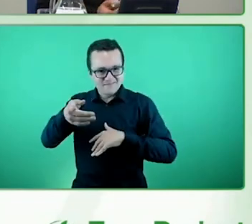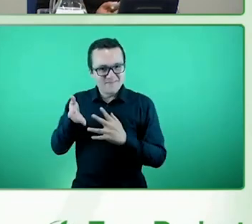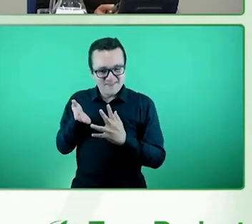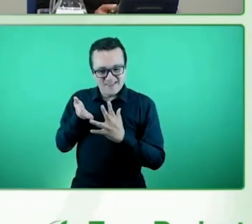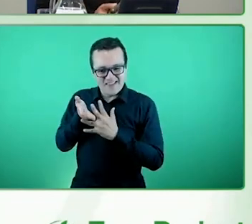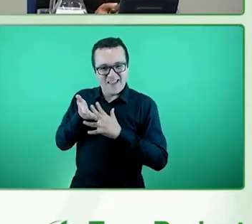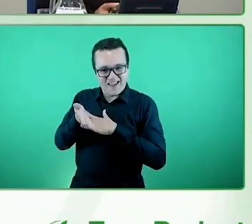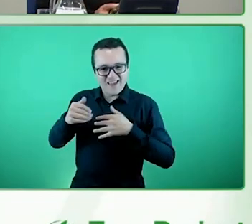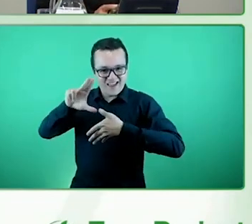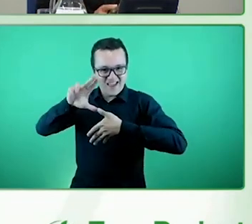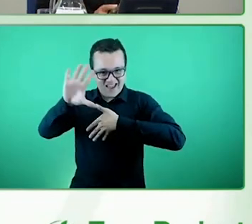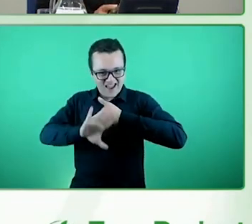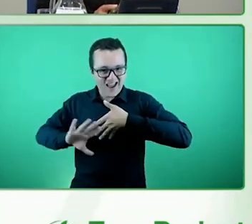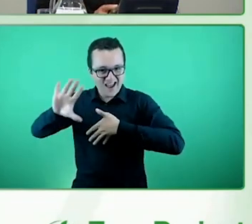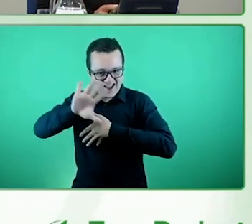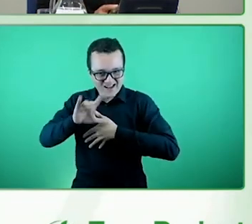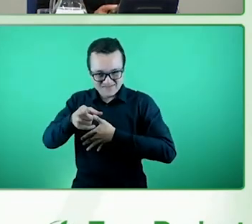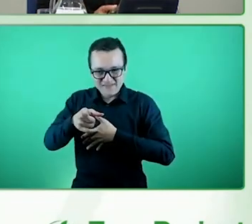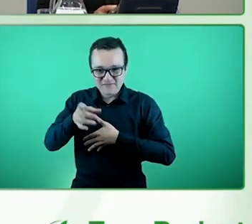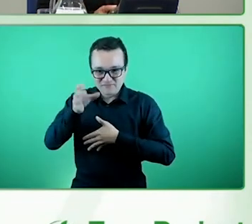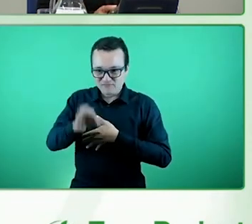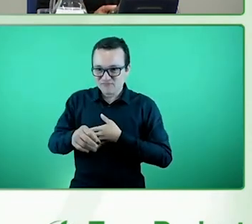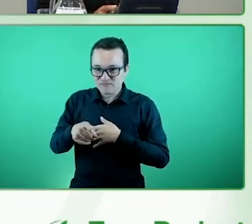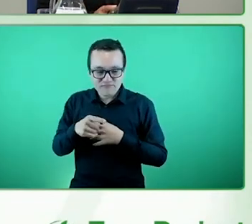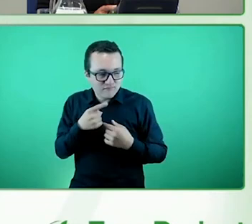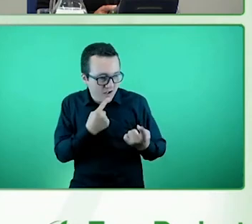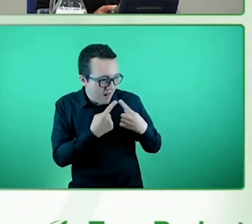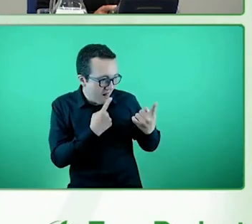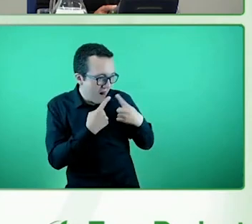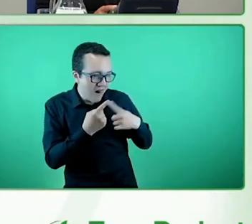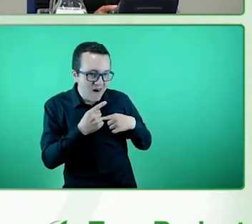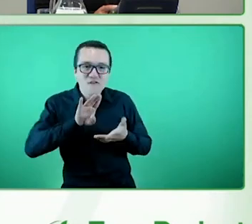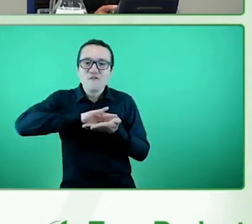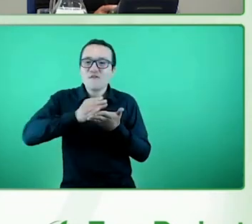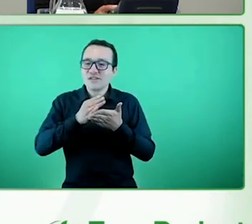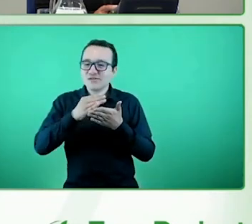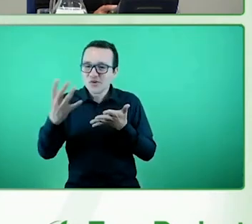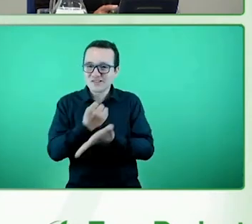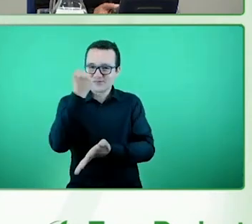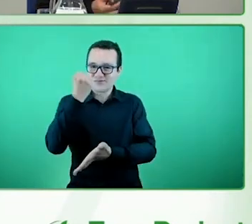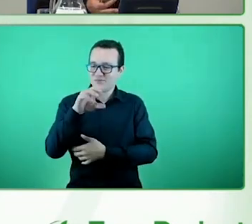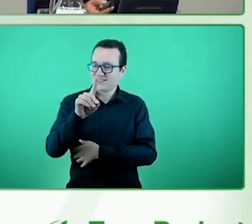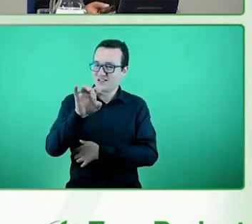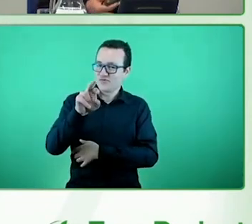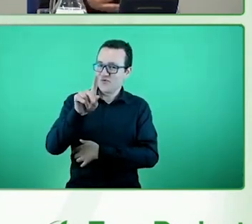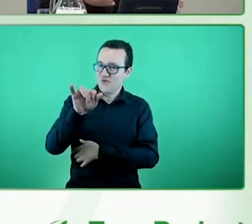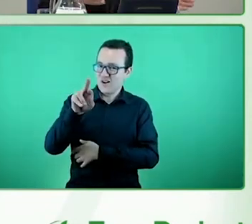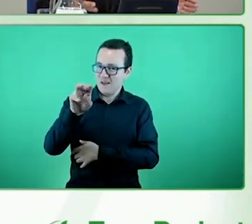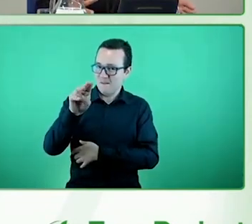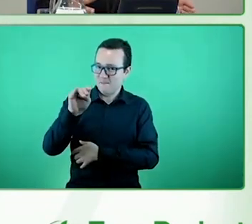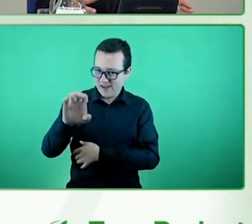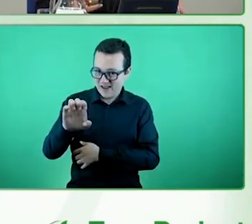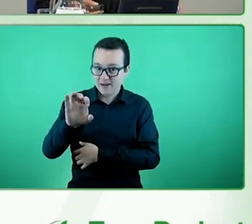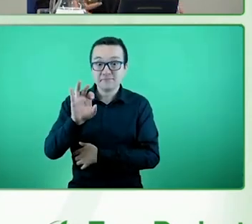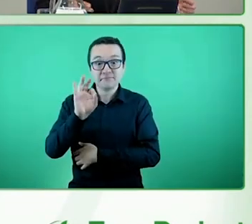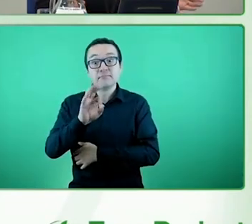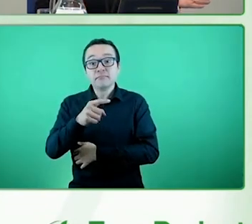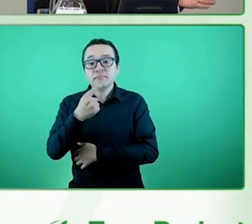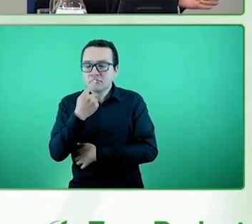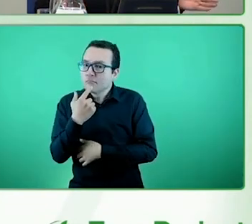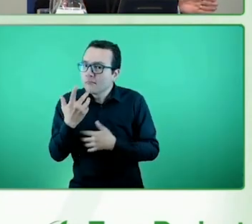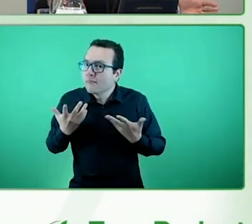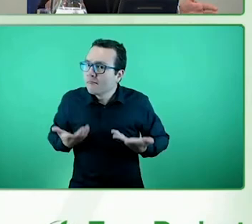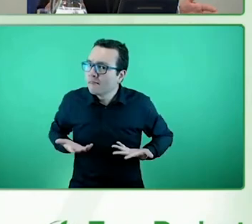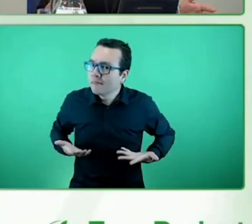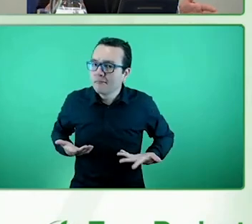aquí de la Fundación Descúbreme en el evento, donde podemos hacer con que los países, la academia,